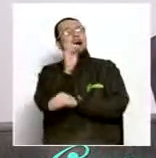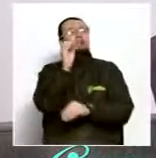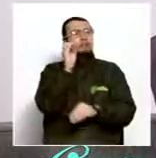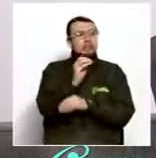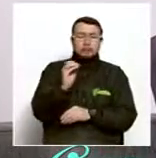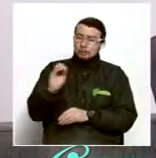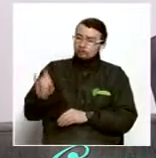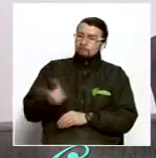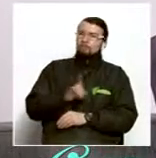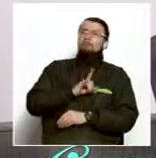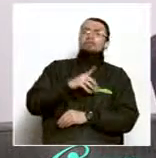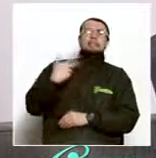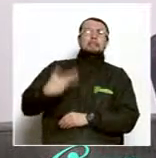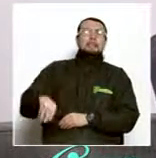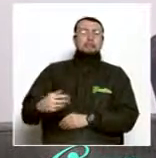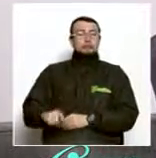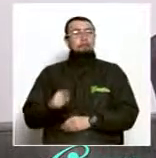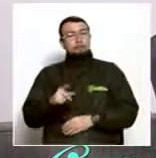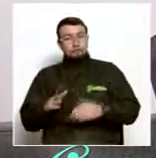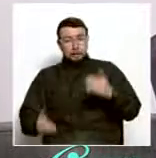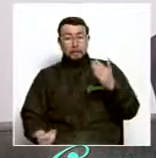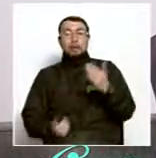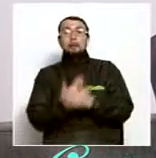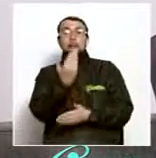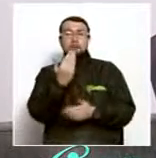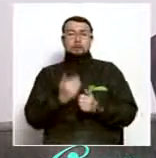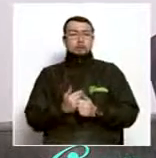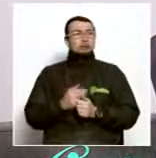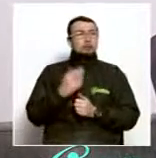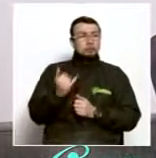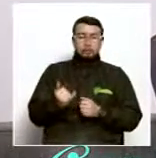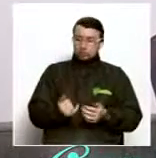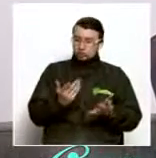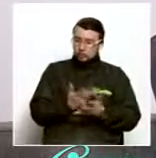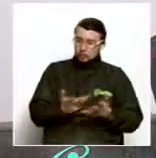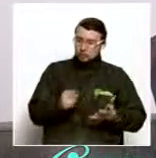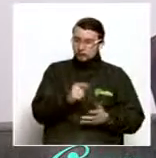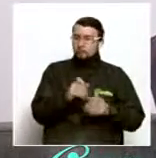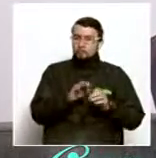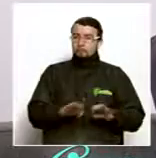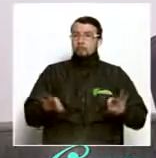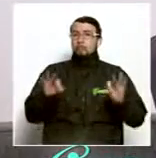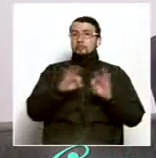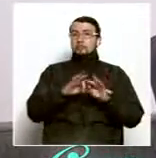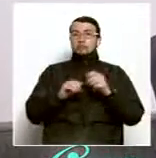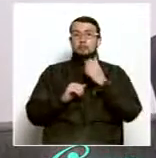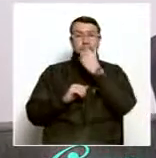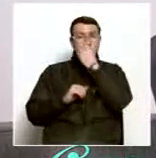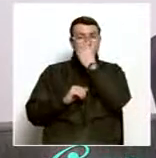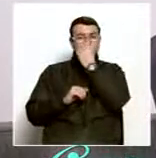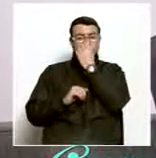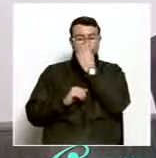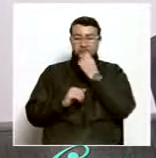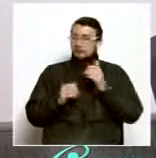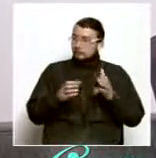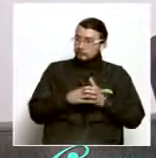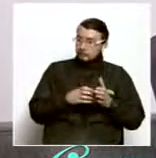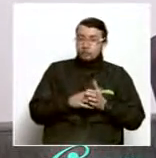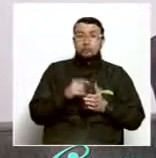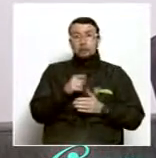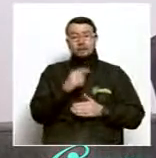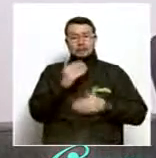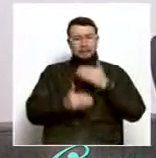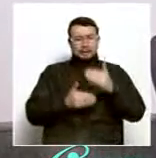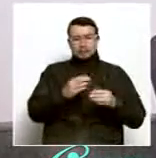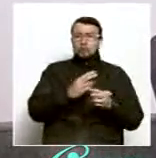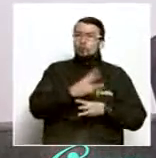que iniciemos pues como con estas cosas tan importantes. Una de estas iniciativas que se está desarrollando a nivel